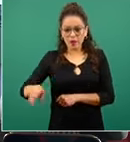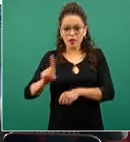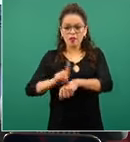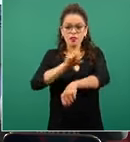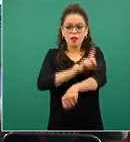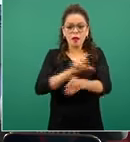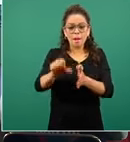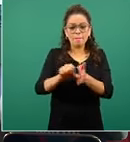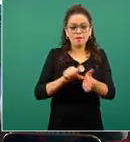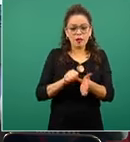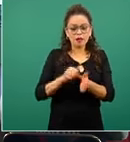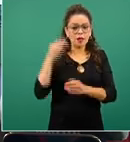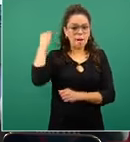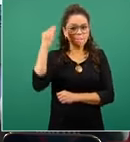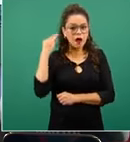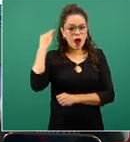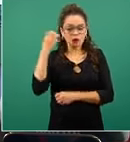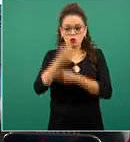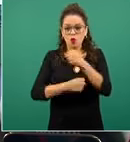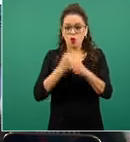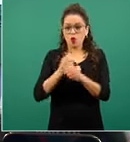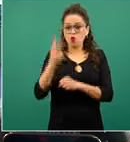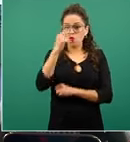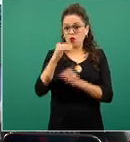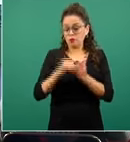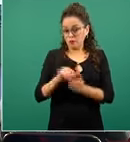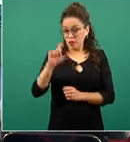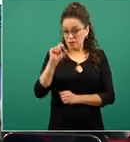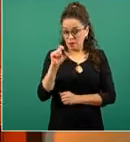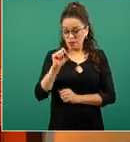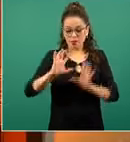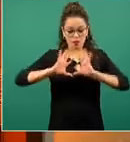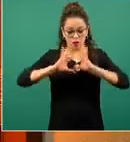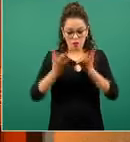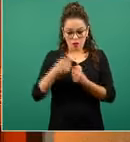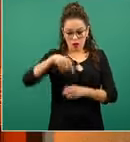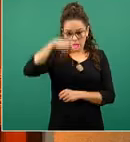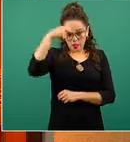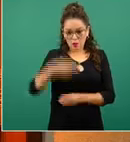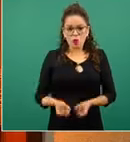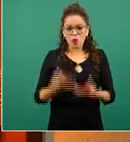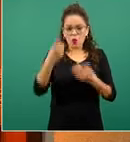marzo del año pasado, se acumulan en México